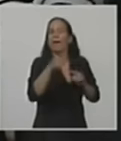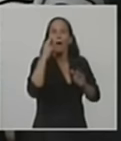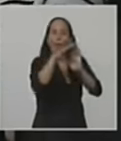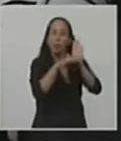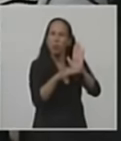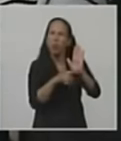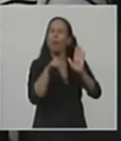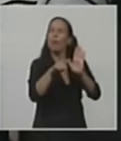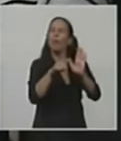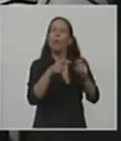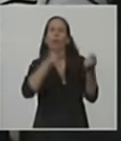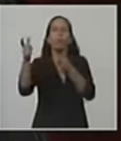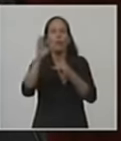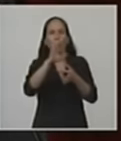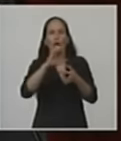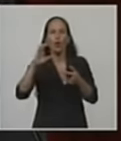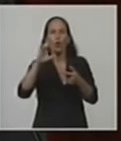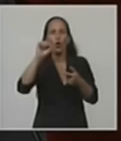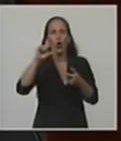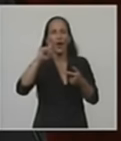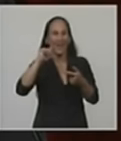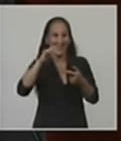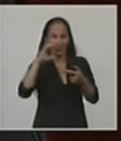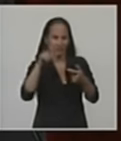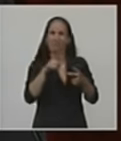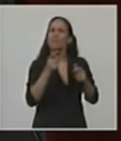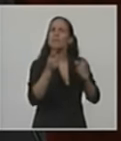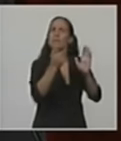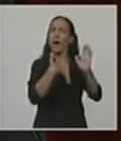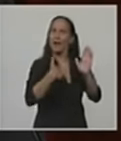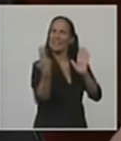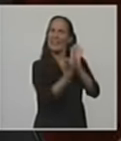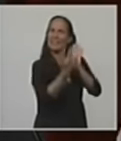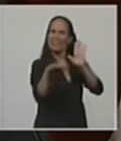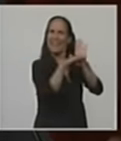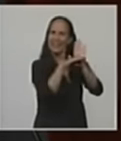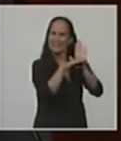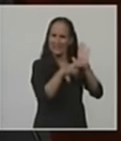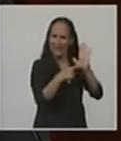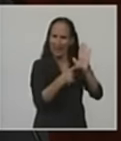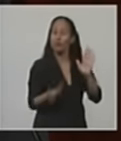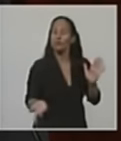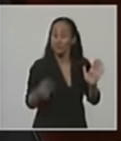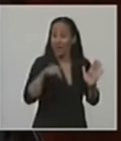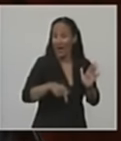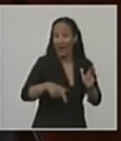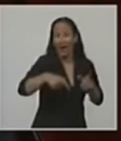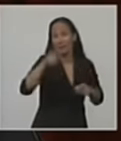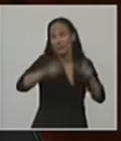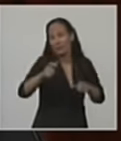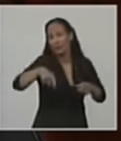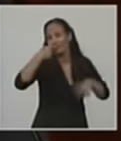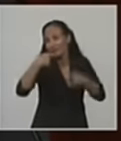cocaína. El consumo ha crecido exponencialmente, empujado por un narcotráfico que se siente libre